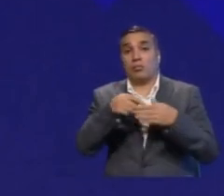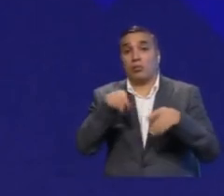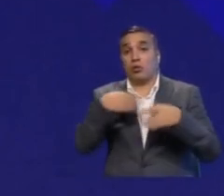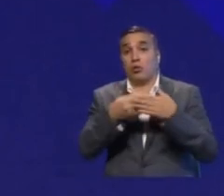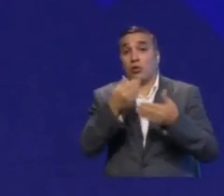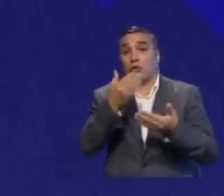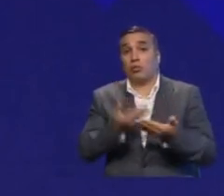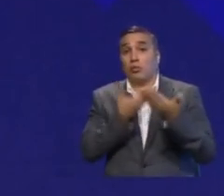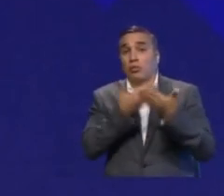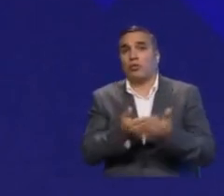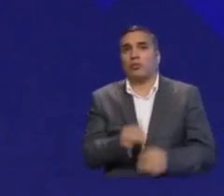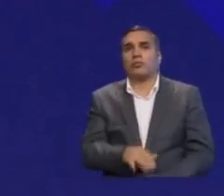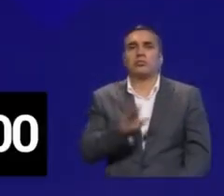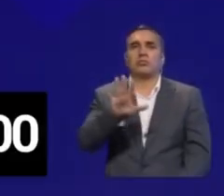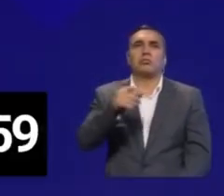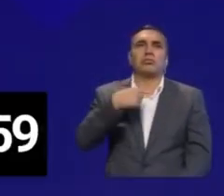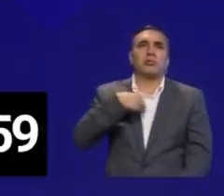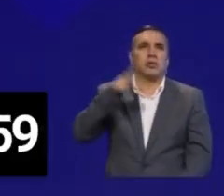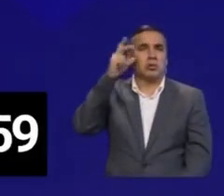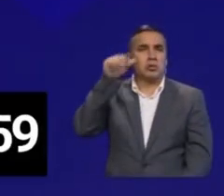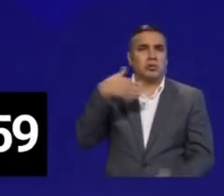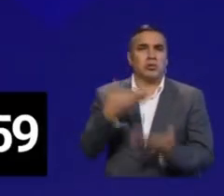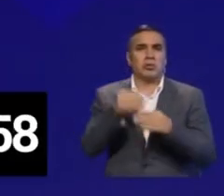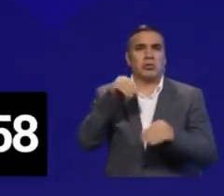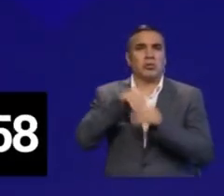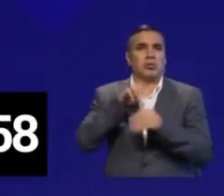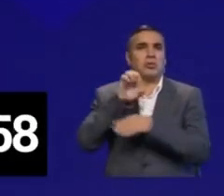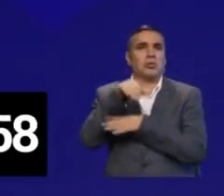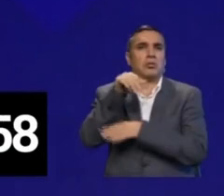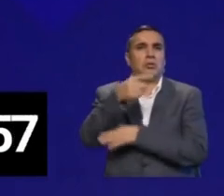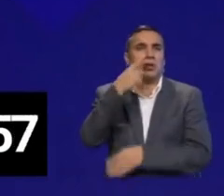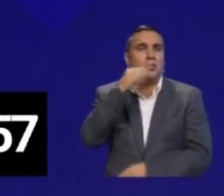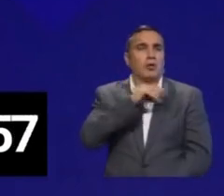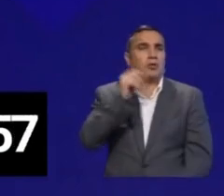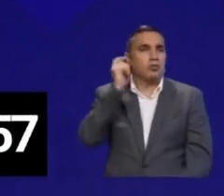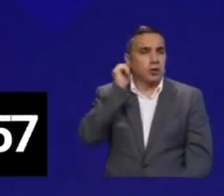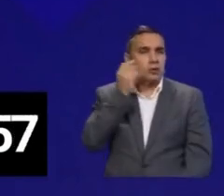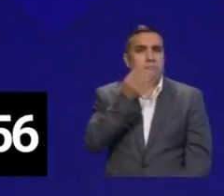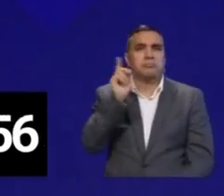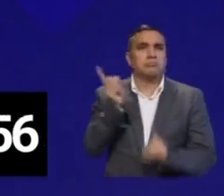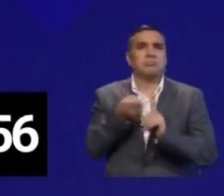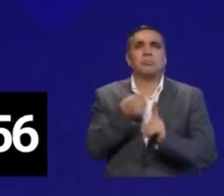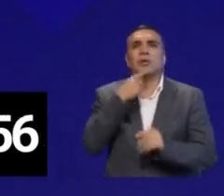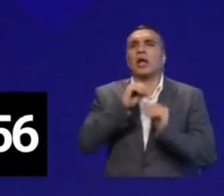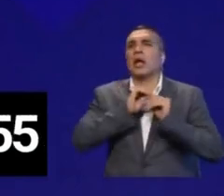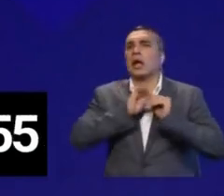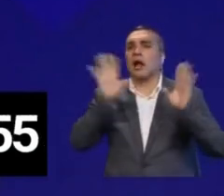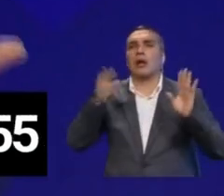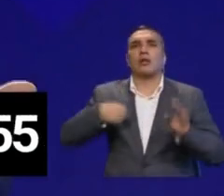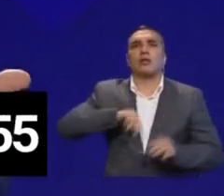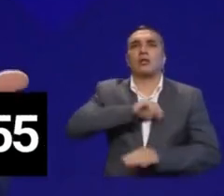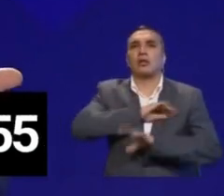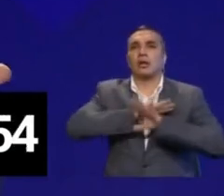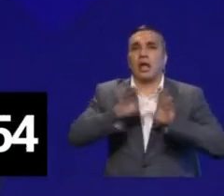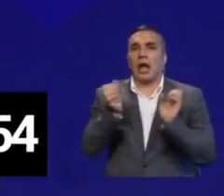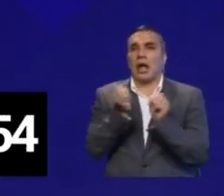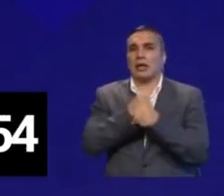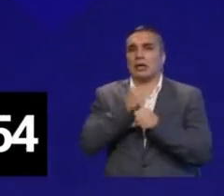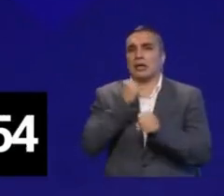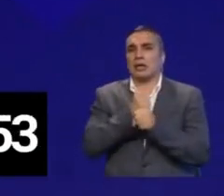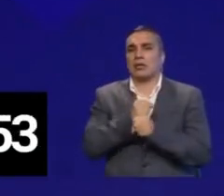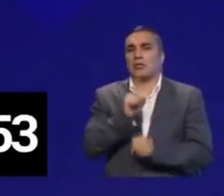ecuatorianos? Miren, yo creo, ecuatorianos y ecuatorianas, que primero hay que decir algo claro. Nosotros ya estamos haciendo algo como